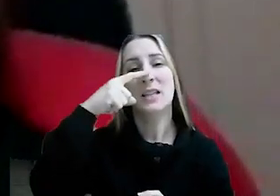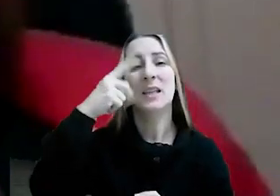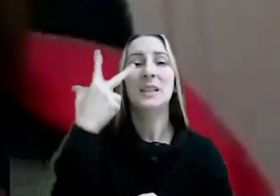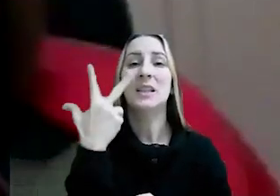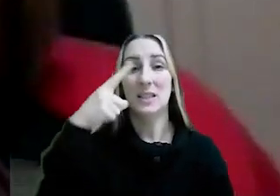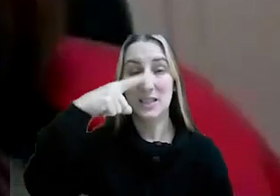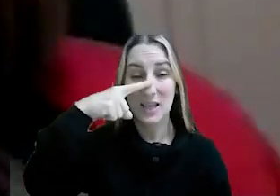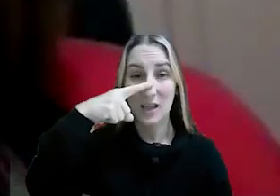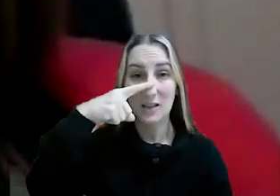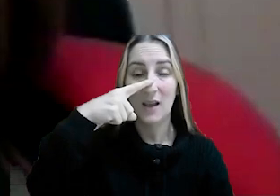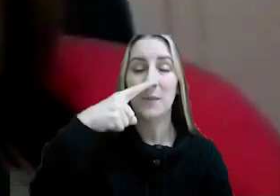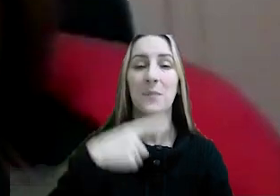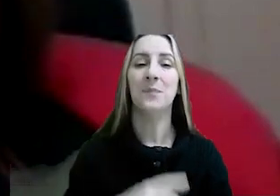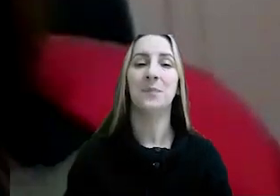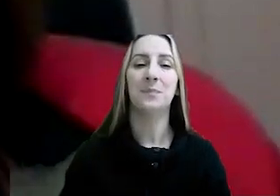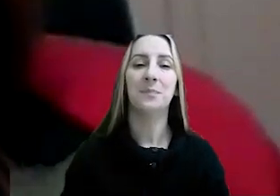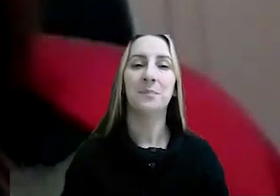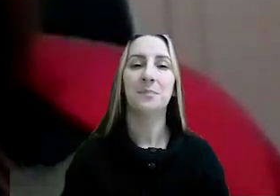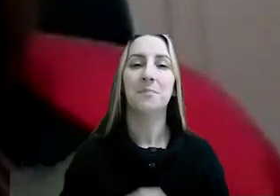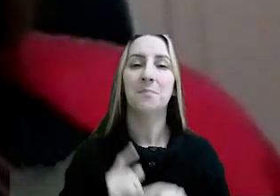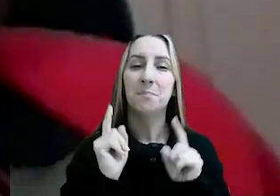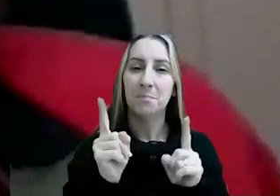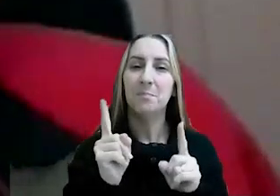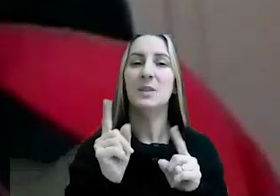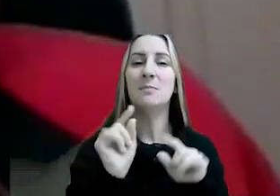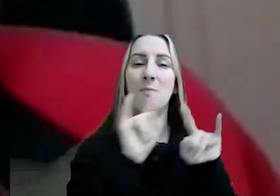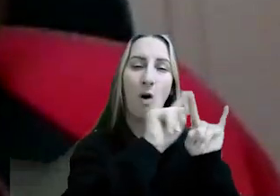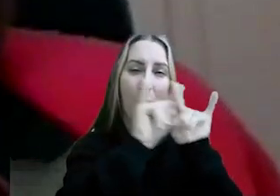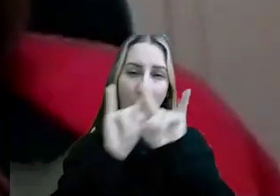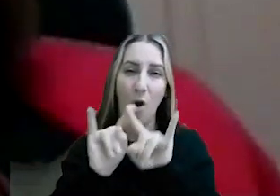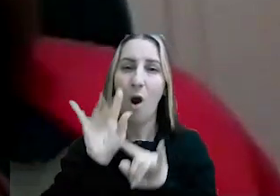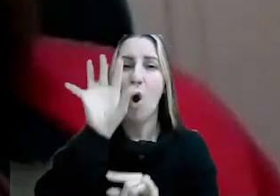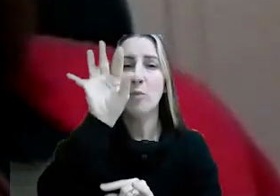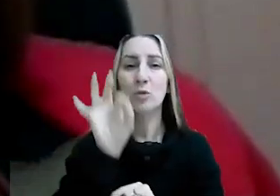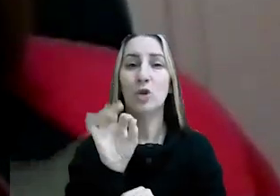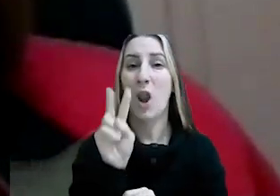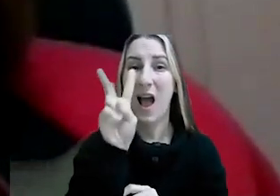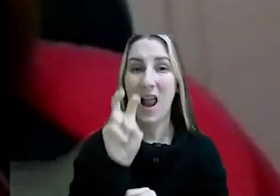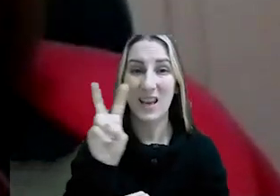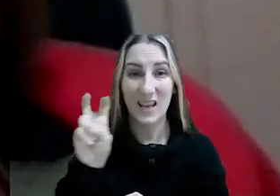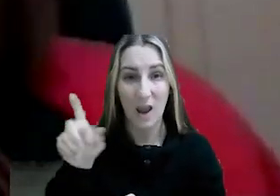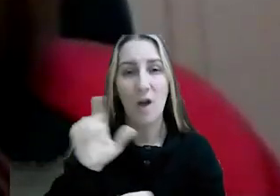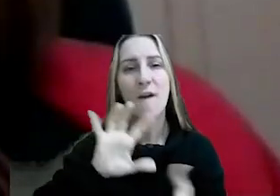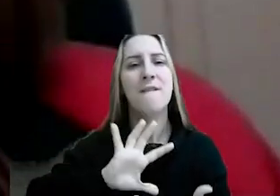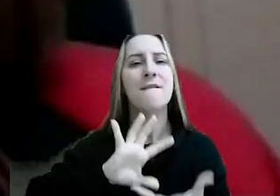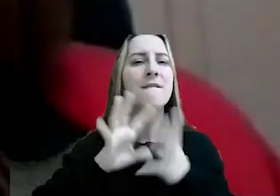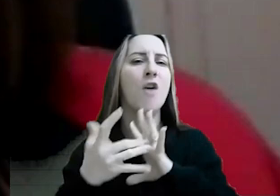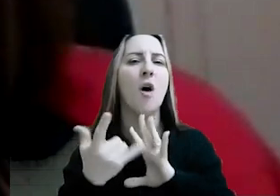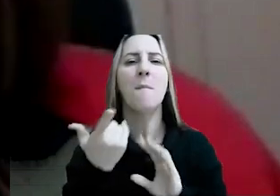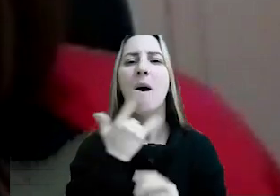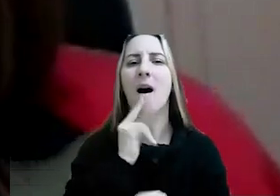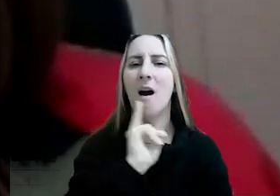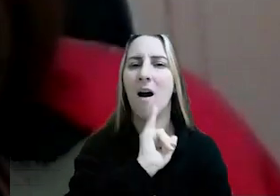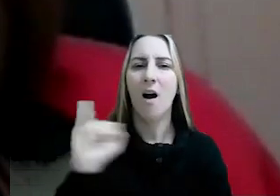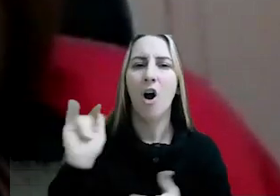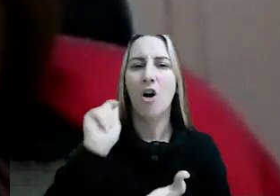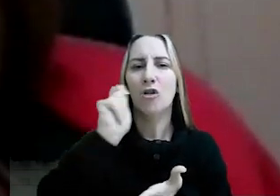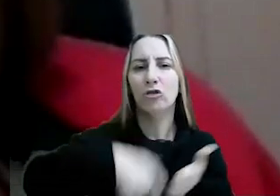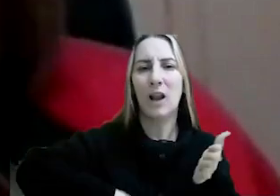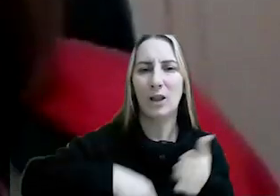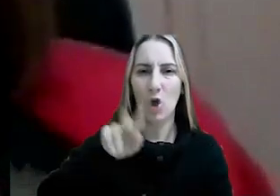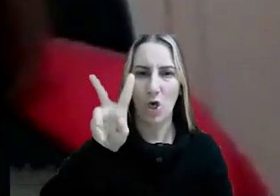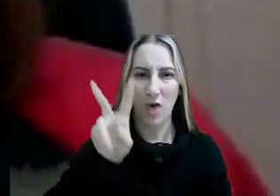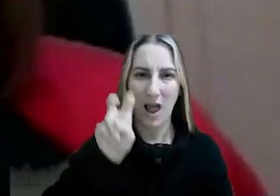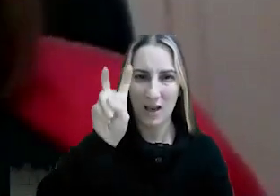27.737, en el micrositio de opción alquileres tenés la forma de denunciar los contratos de locación, porque